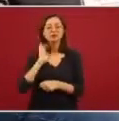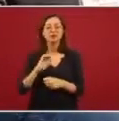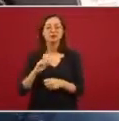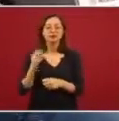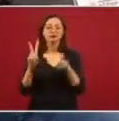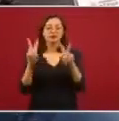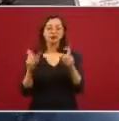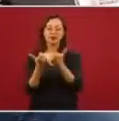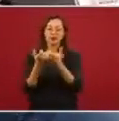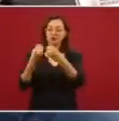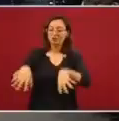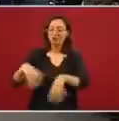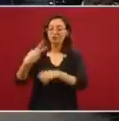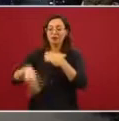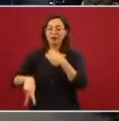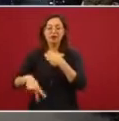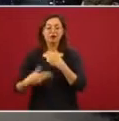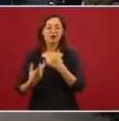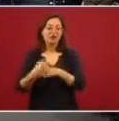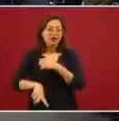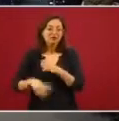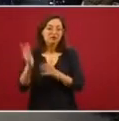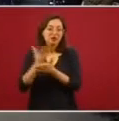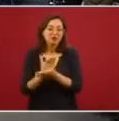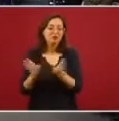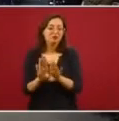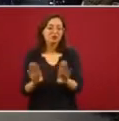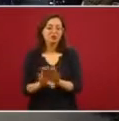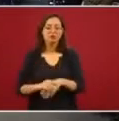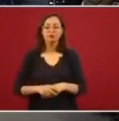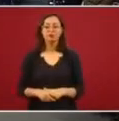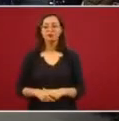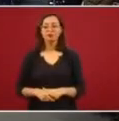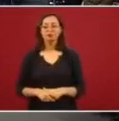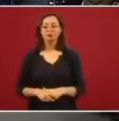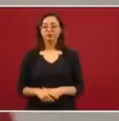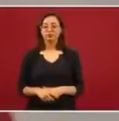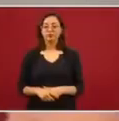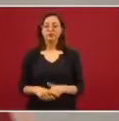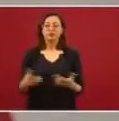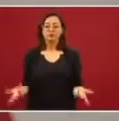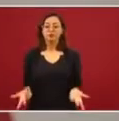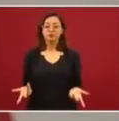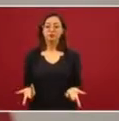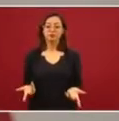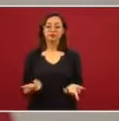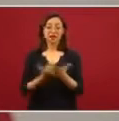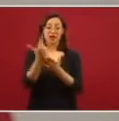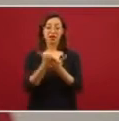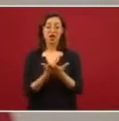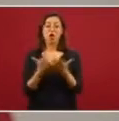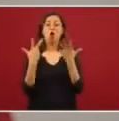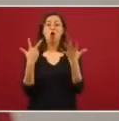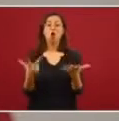posible a estos eventos como no y los criterios generales porque hay más de 8000 en esta lista tenemos más de